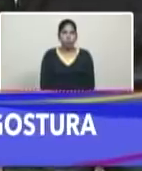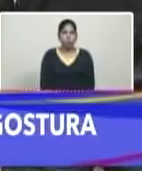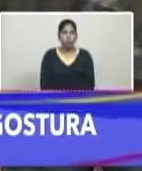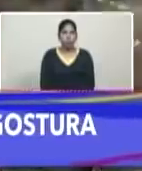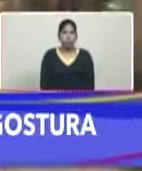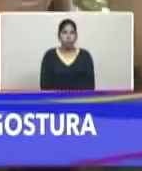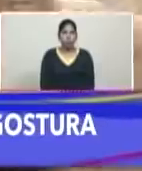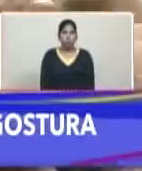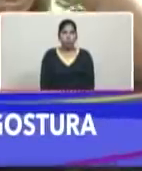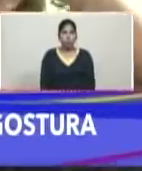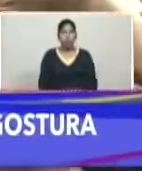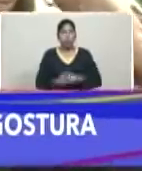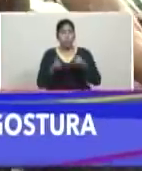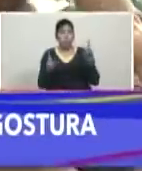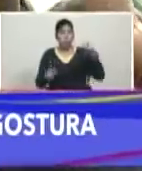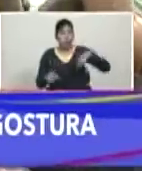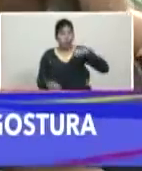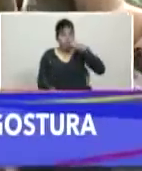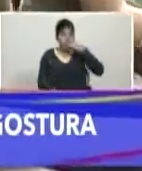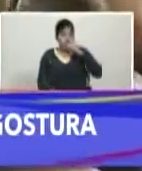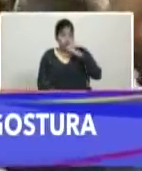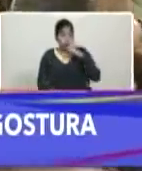Pero este año